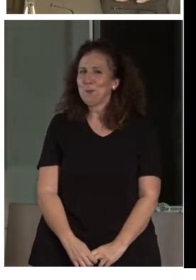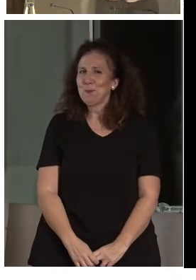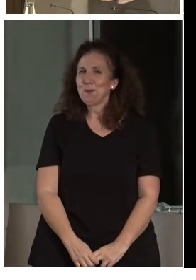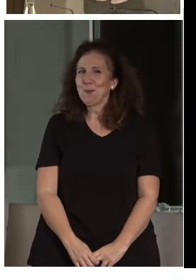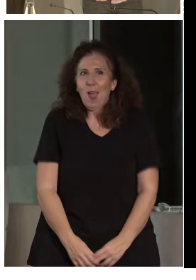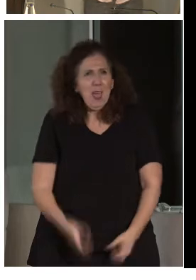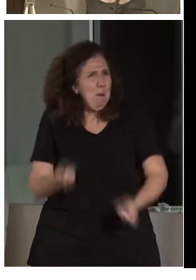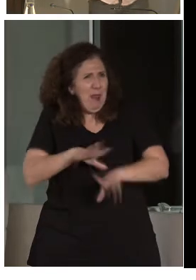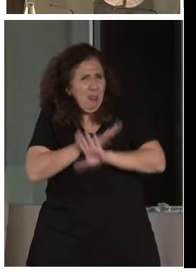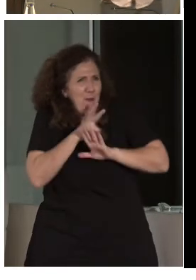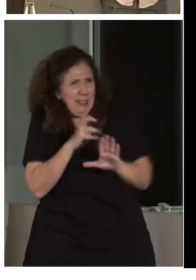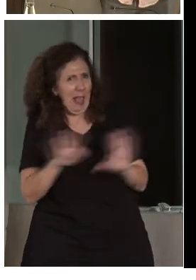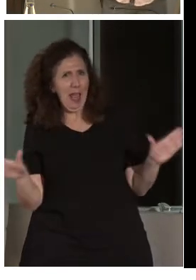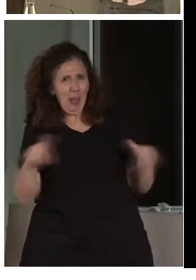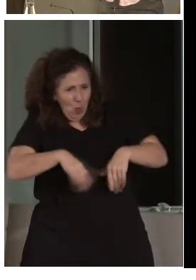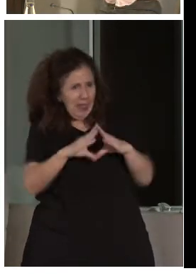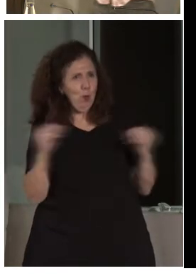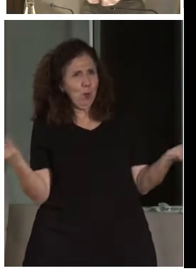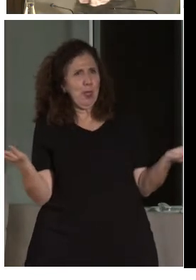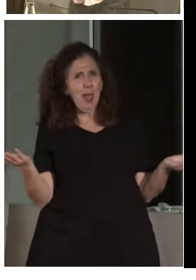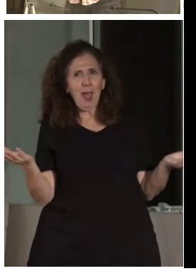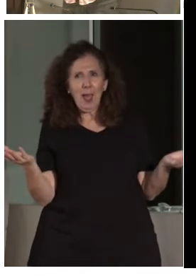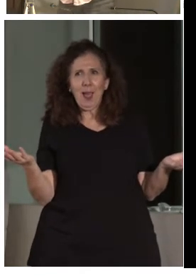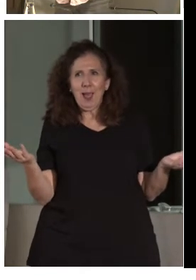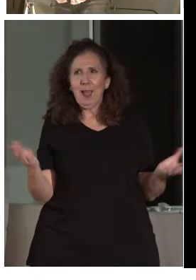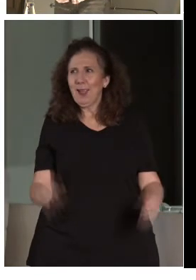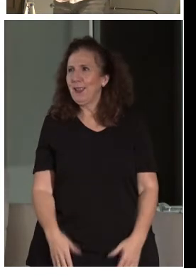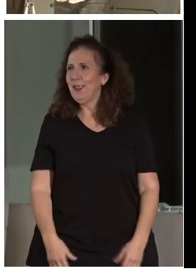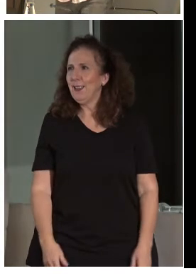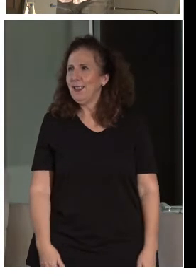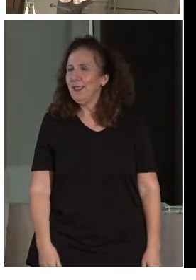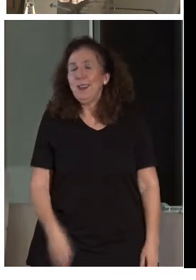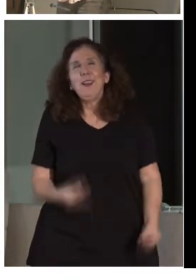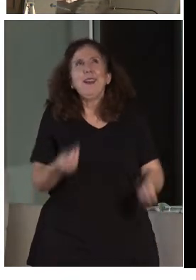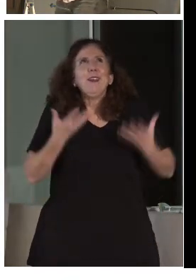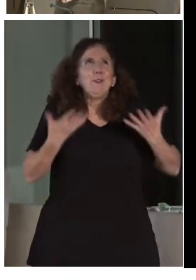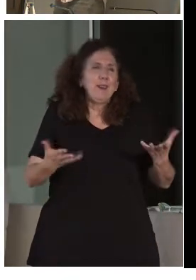Que me parece muy mal que estamos en Andalucía, no estoy hablando de... Pero en fin, bueno, hacer posible lo imposible.